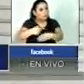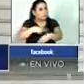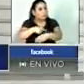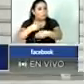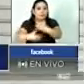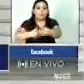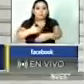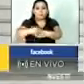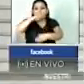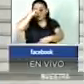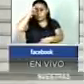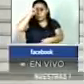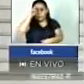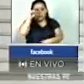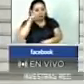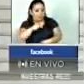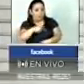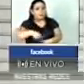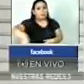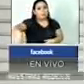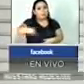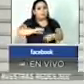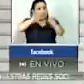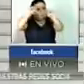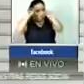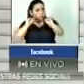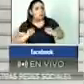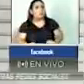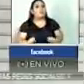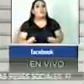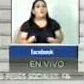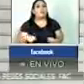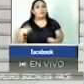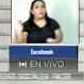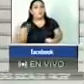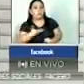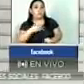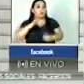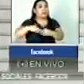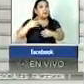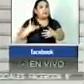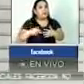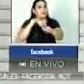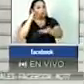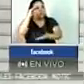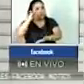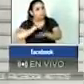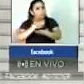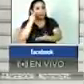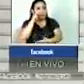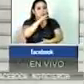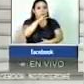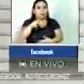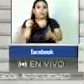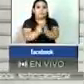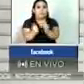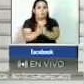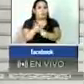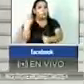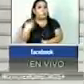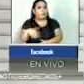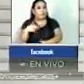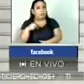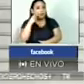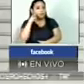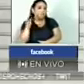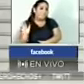posible y de esa manera podamos revertir los impactos que ahorita se están viendo, ya están golpeando